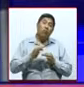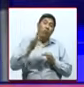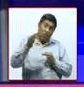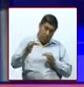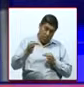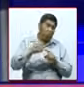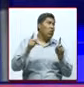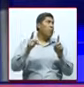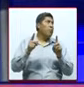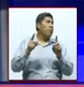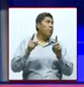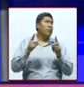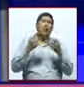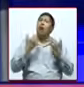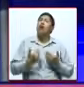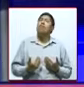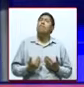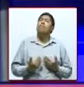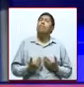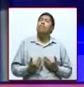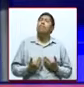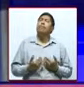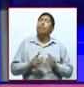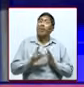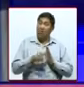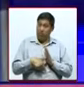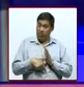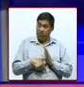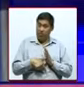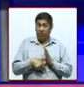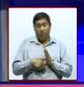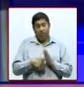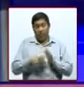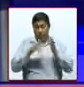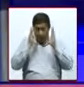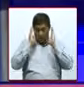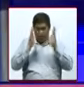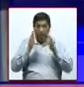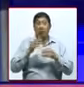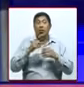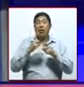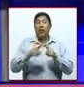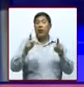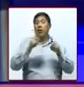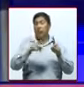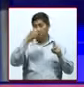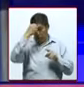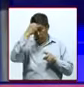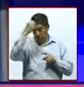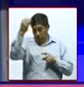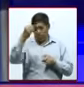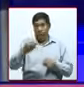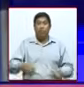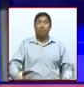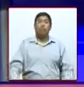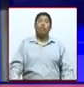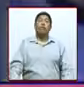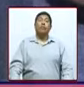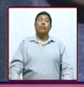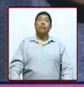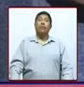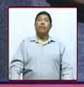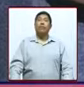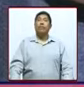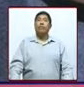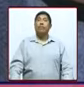pregunta es, ¿ahora qué se viene después de lo acordado? Escuchemos las diversas reacciones y miradas.